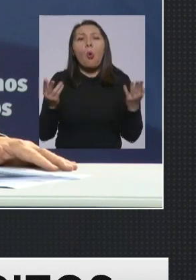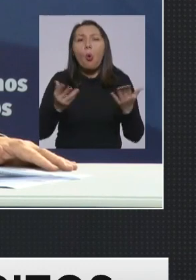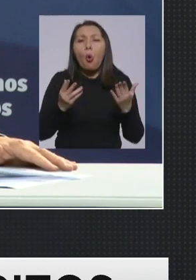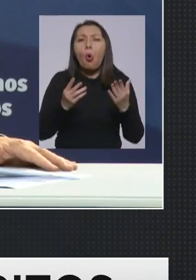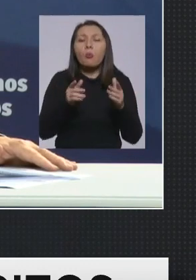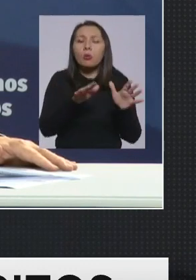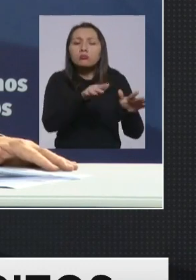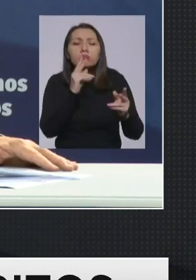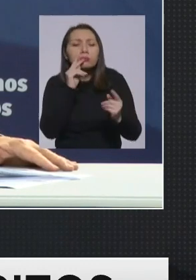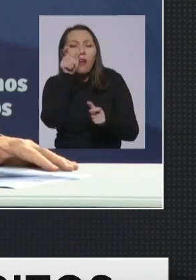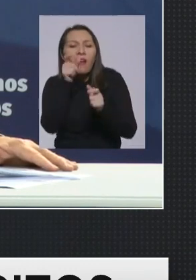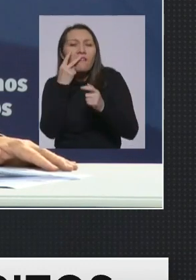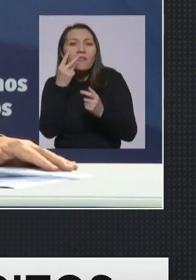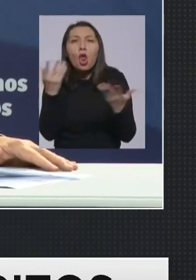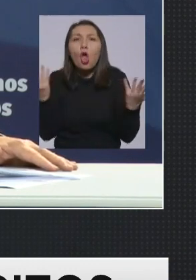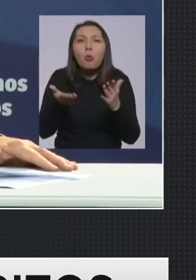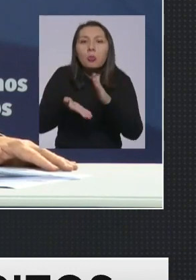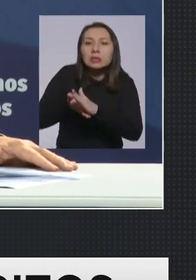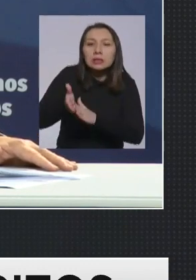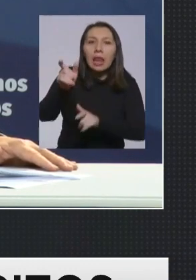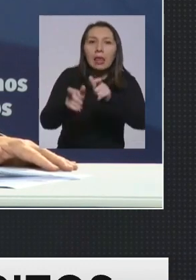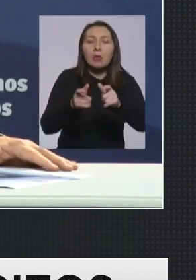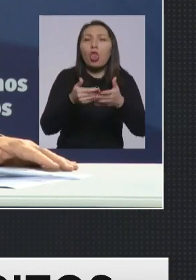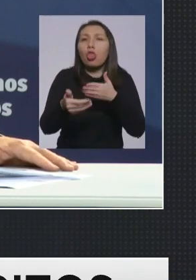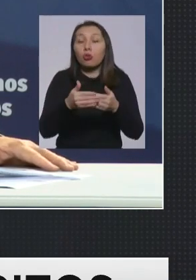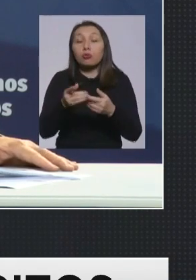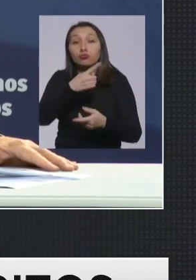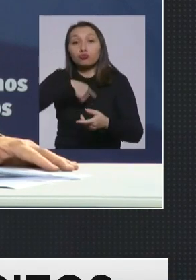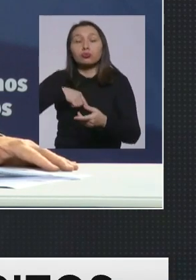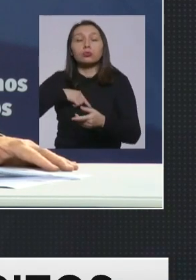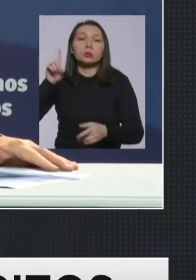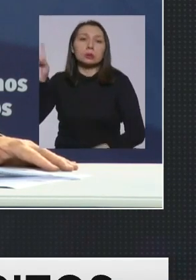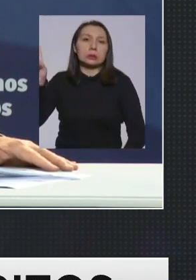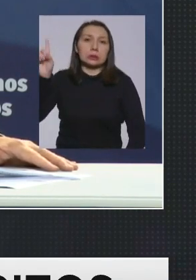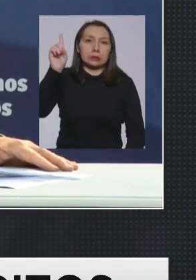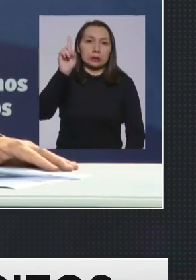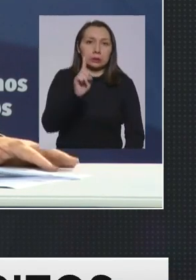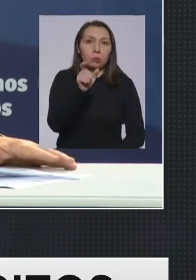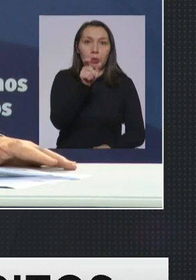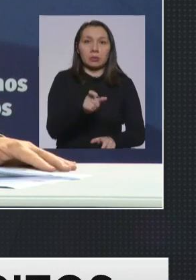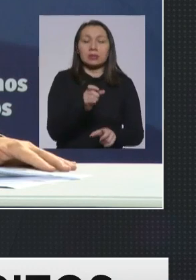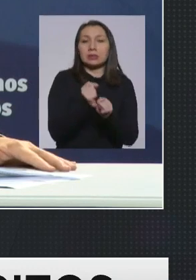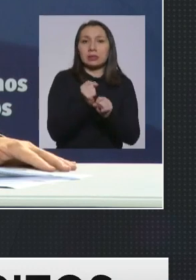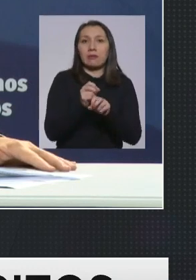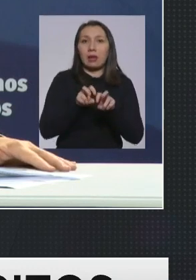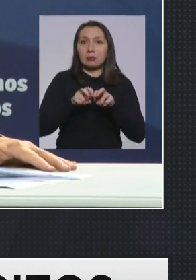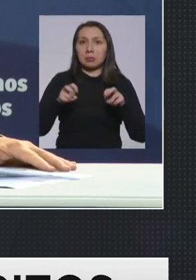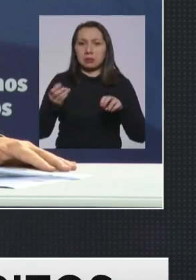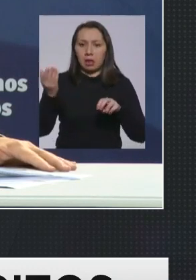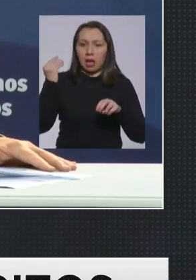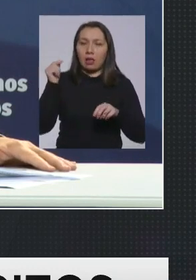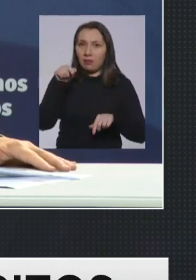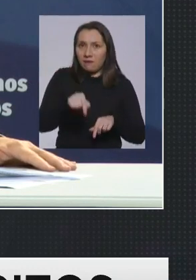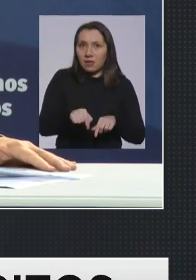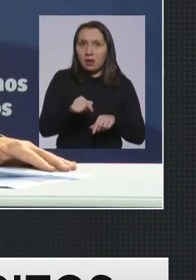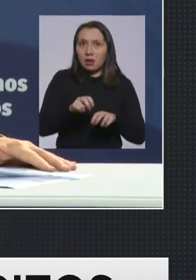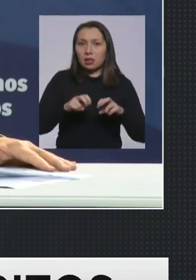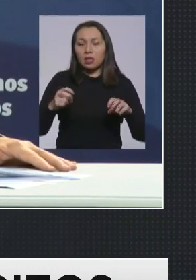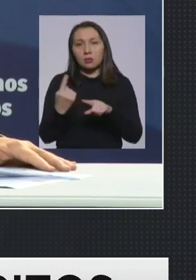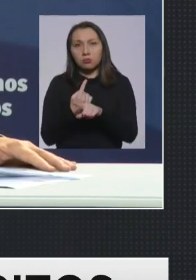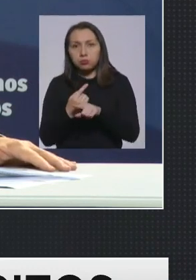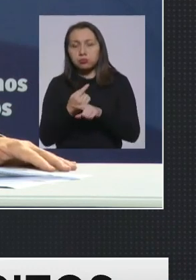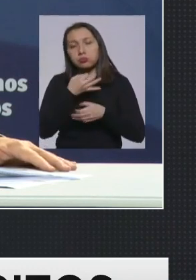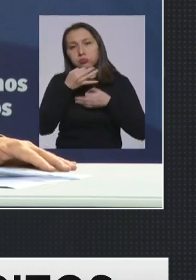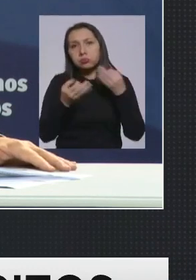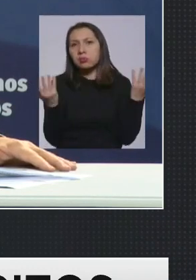de mapas de movilidad nosotros trajimos de hecho a uno de ellos aquí a la mesa hace unos días atrás la idea